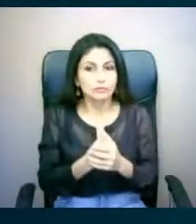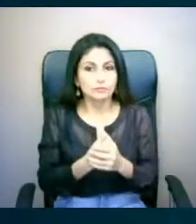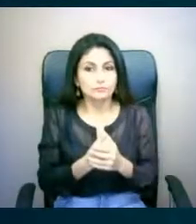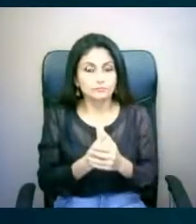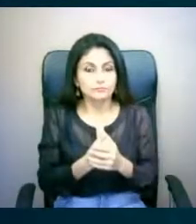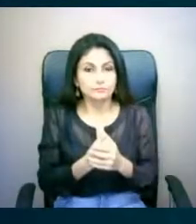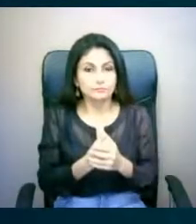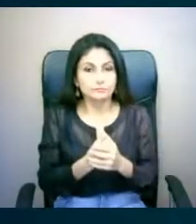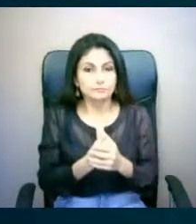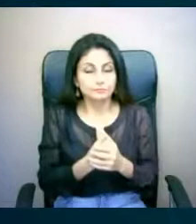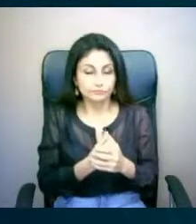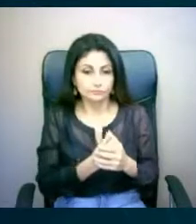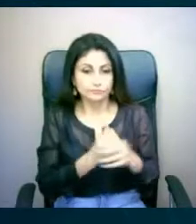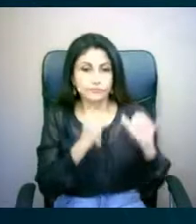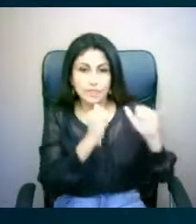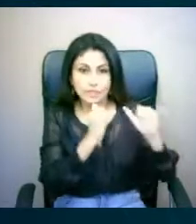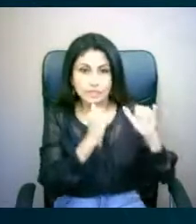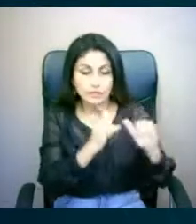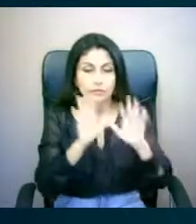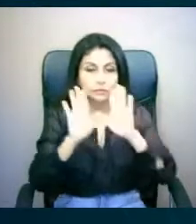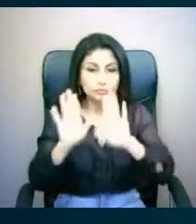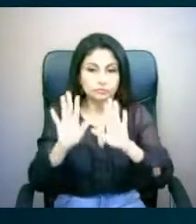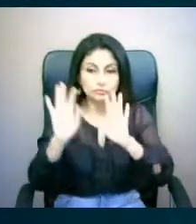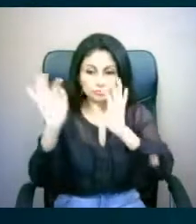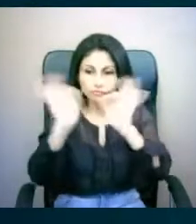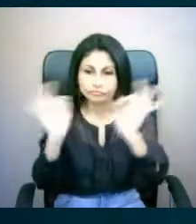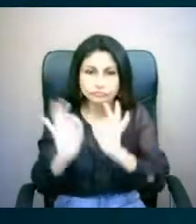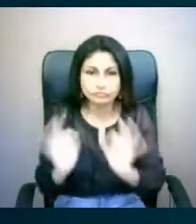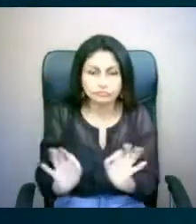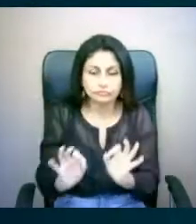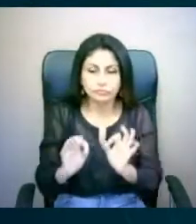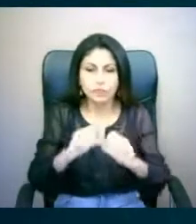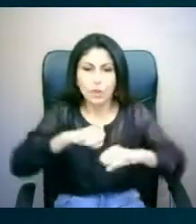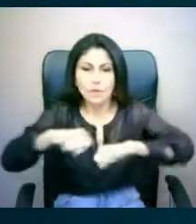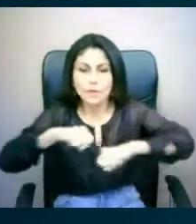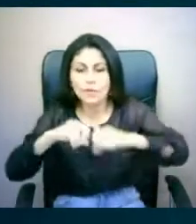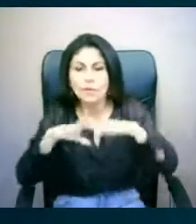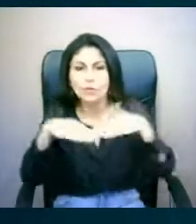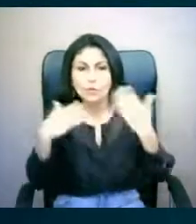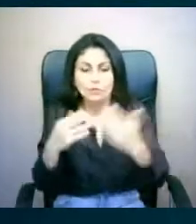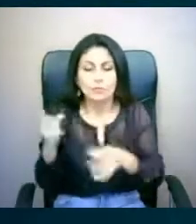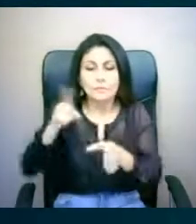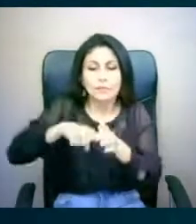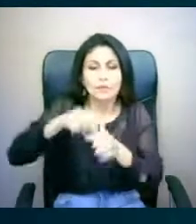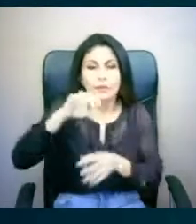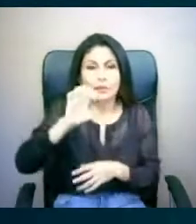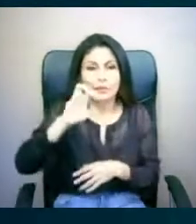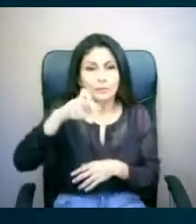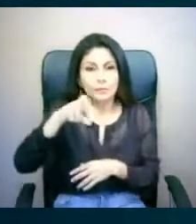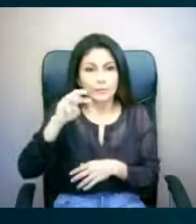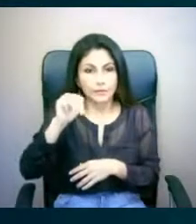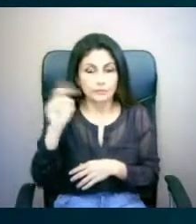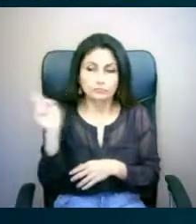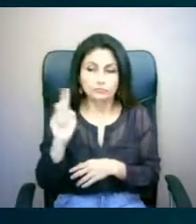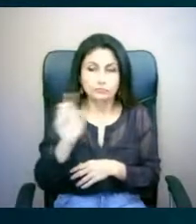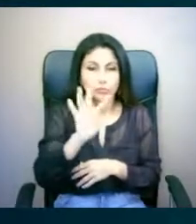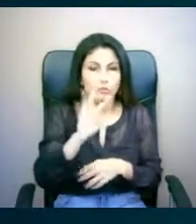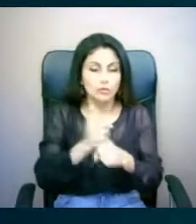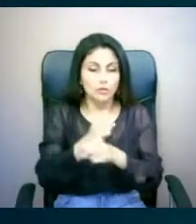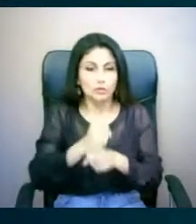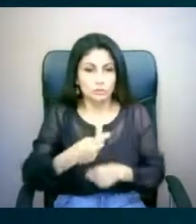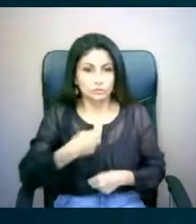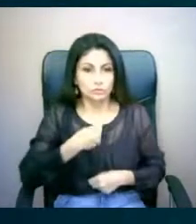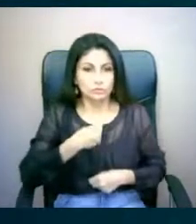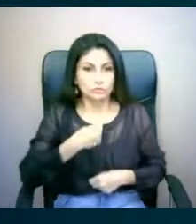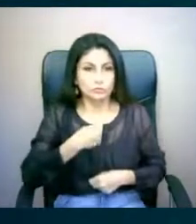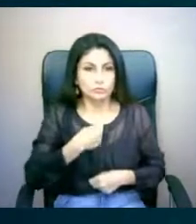Planificación y Direccionamiento Operativo, ha estado por 4 años en la organización y mi persona, el ingeniero